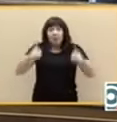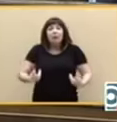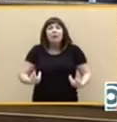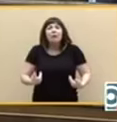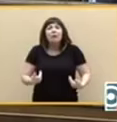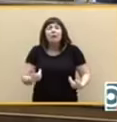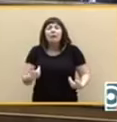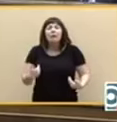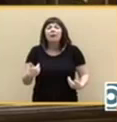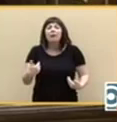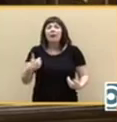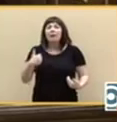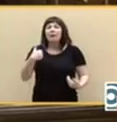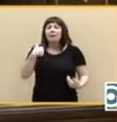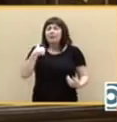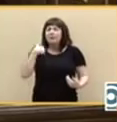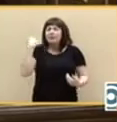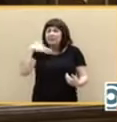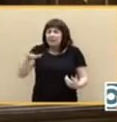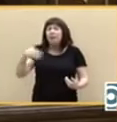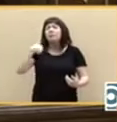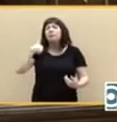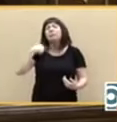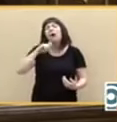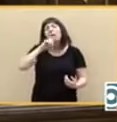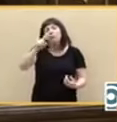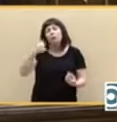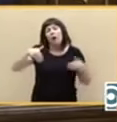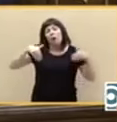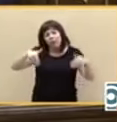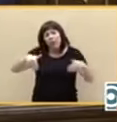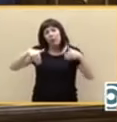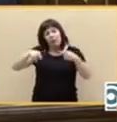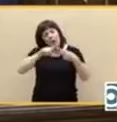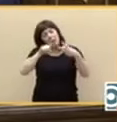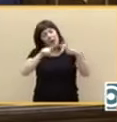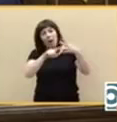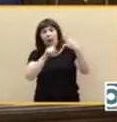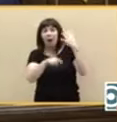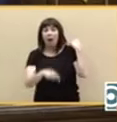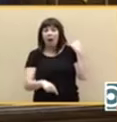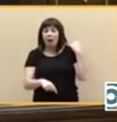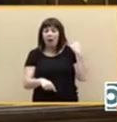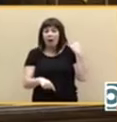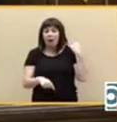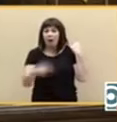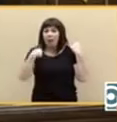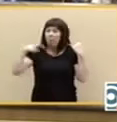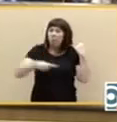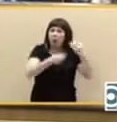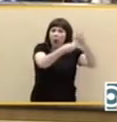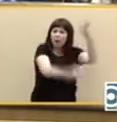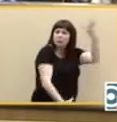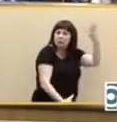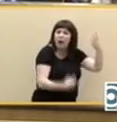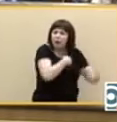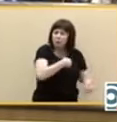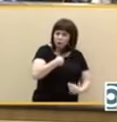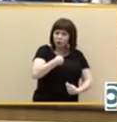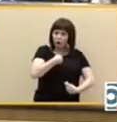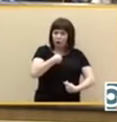después de haber planteado una serie de comparecencias, las reabren tres veces y acabo en la lista. Ah, eso sí... El argumento